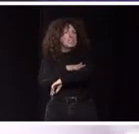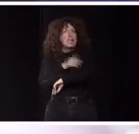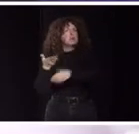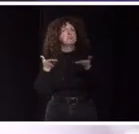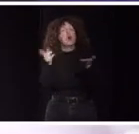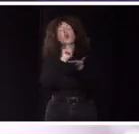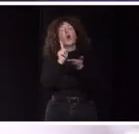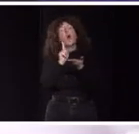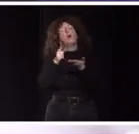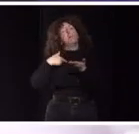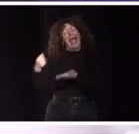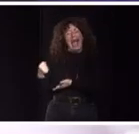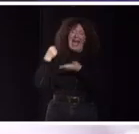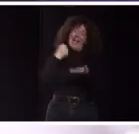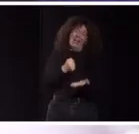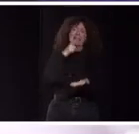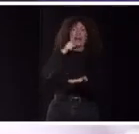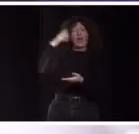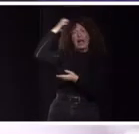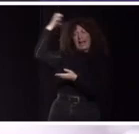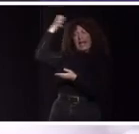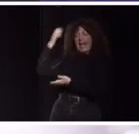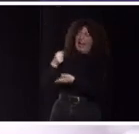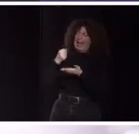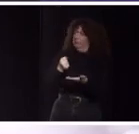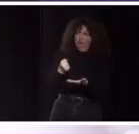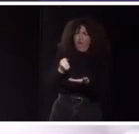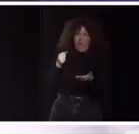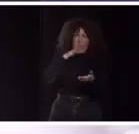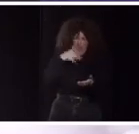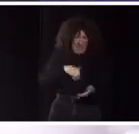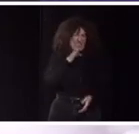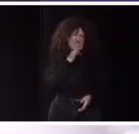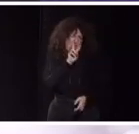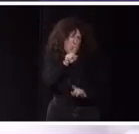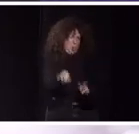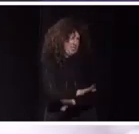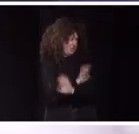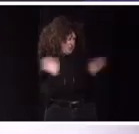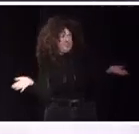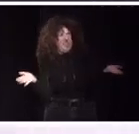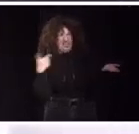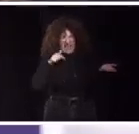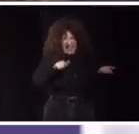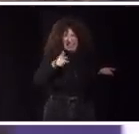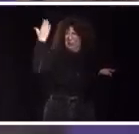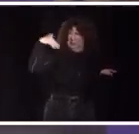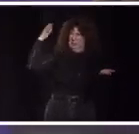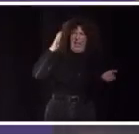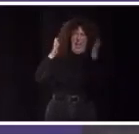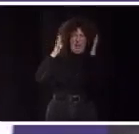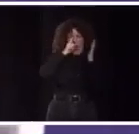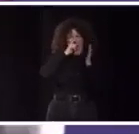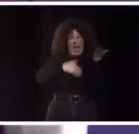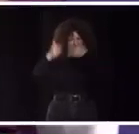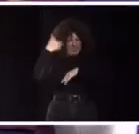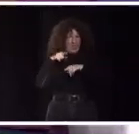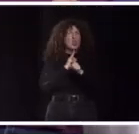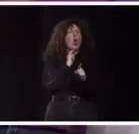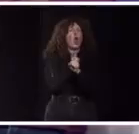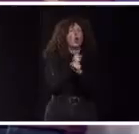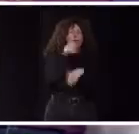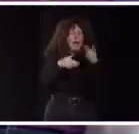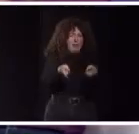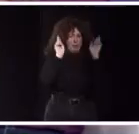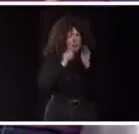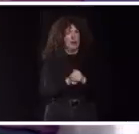principio hereditario en una institución de nuestro país en pleno siglo XXI, que no es solo más propio de otros tiempos, es contrario a la democracia.